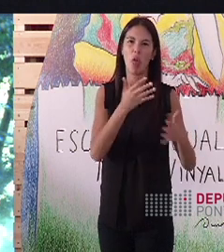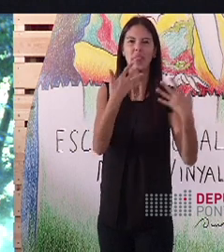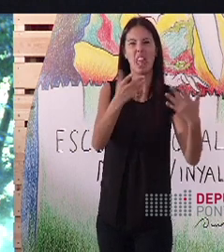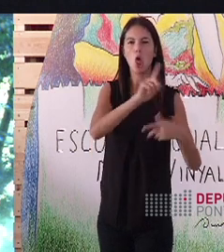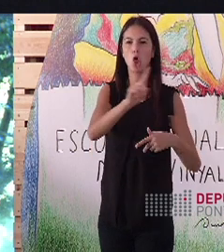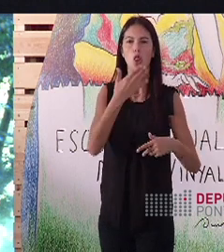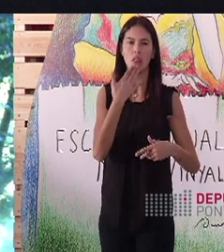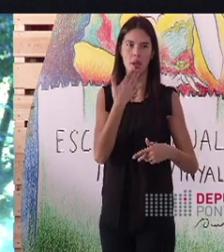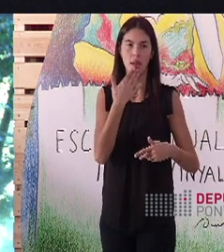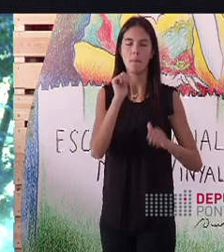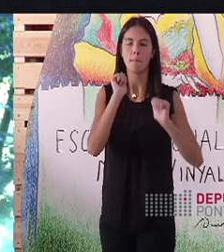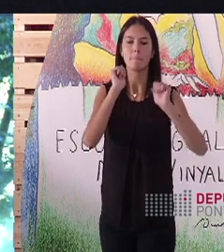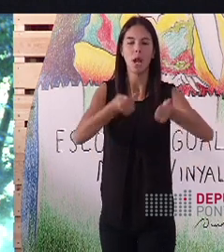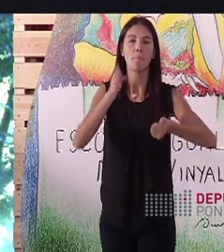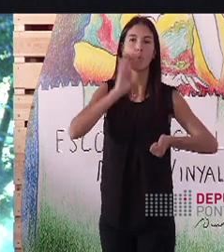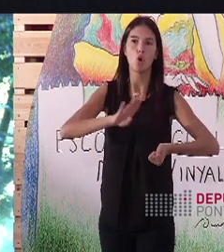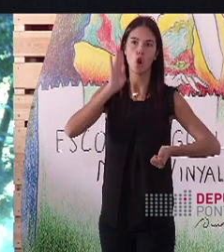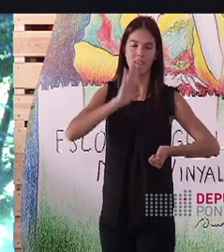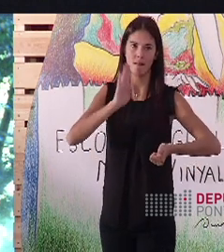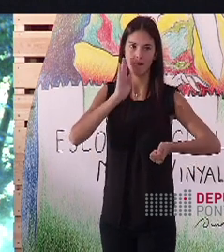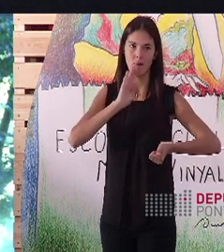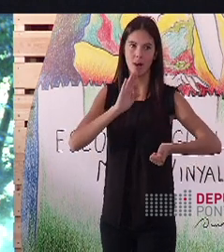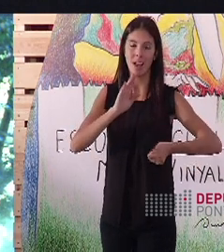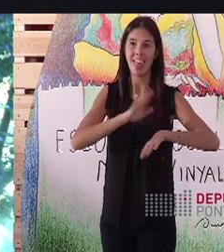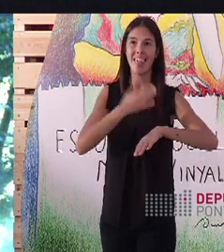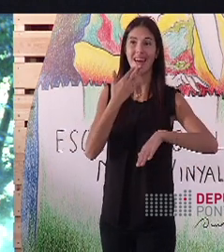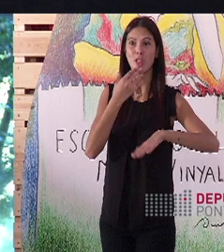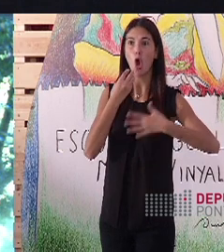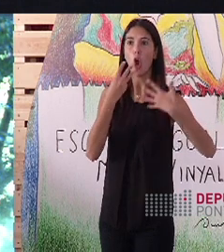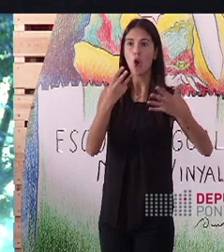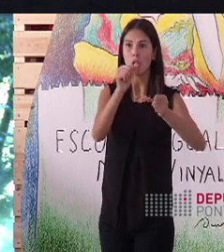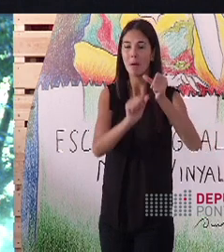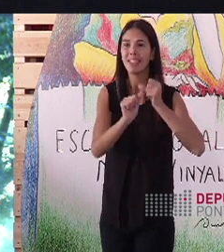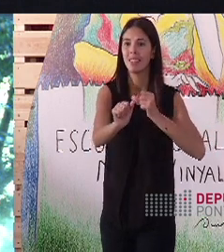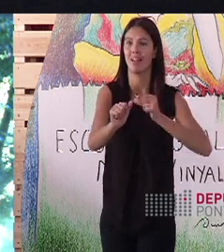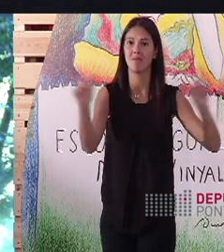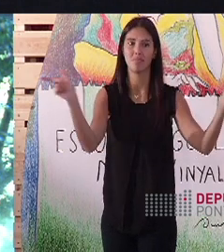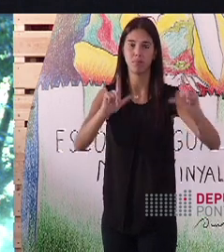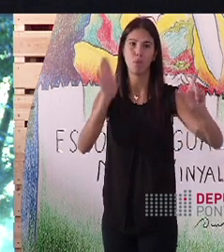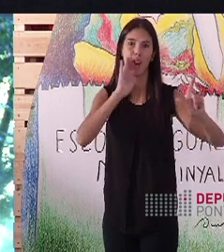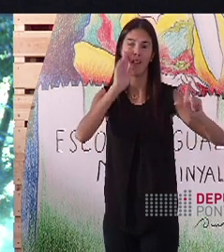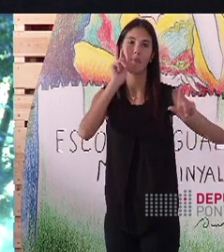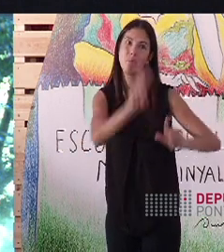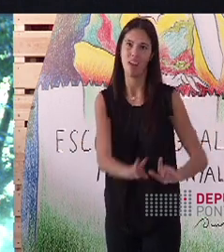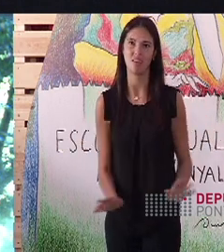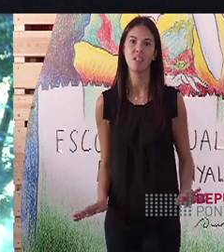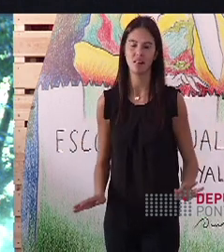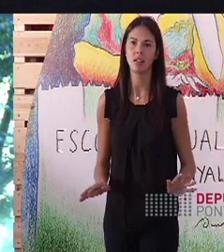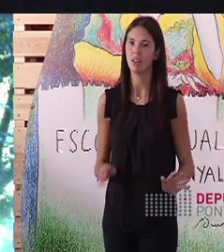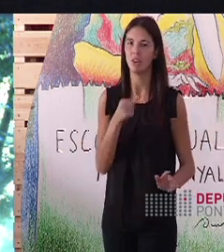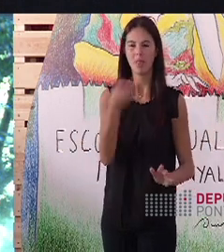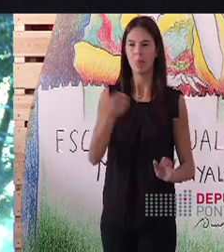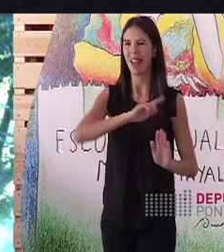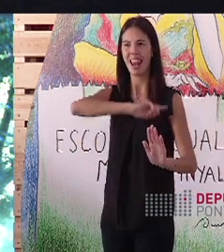niños comienzan a ver pornografía a partir de los 8 años. Esto se tiene que legislar de una forma